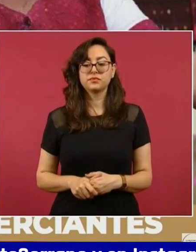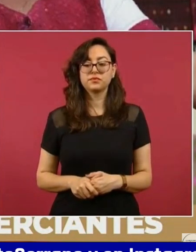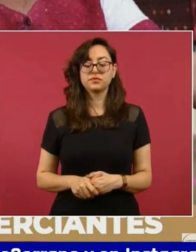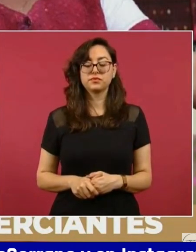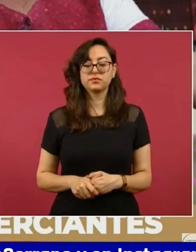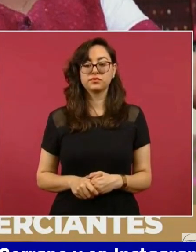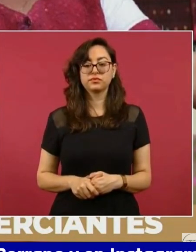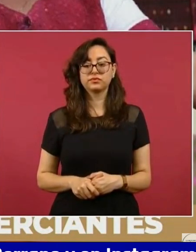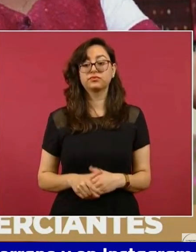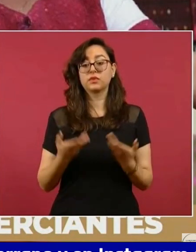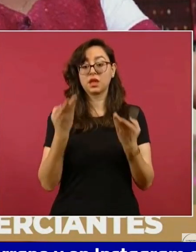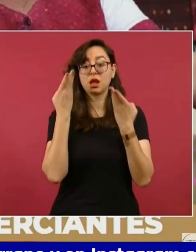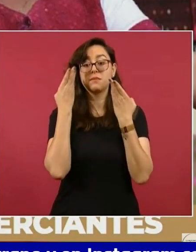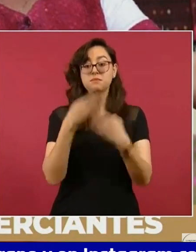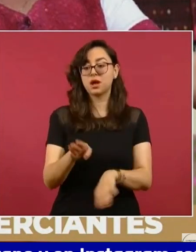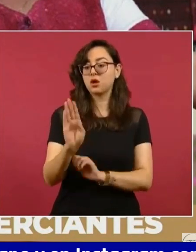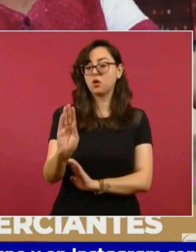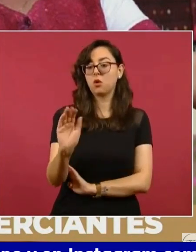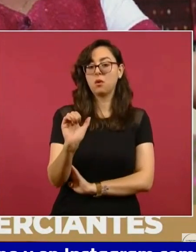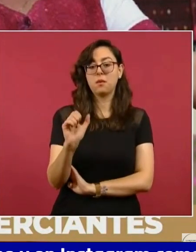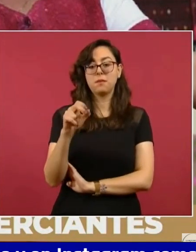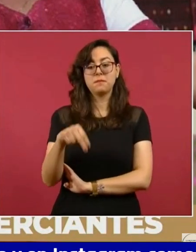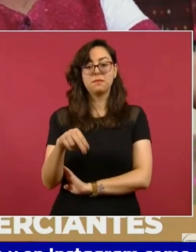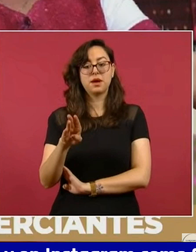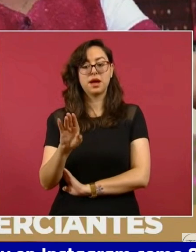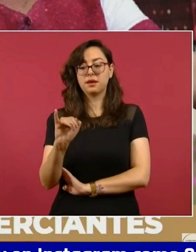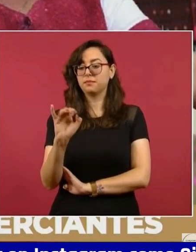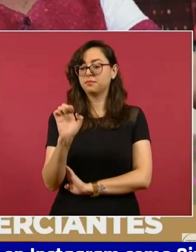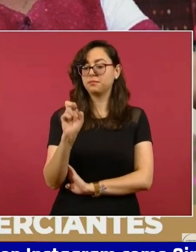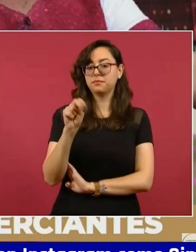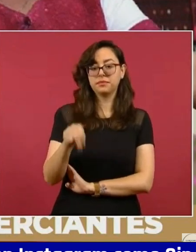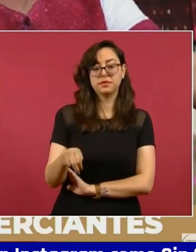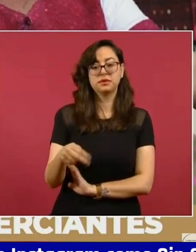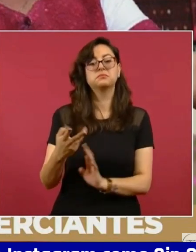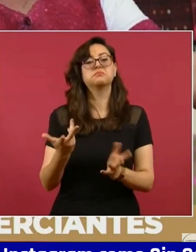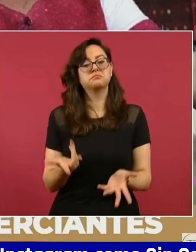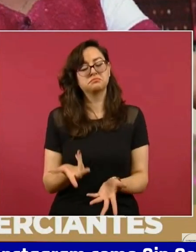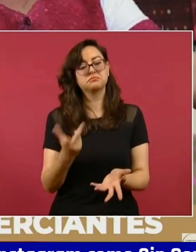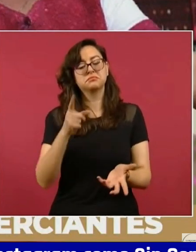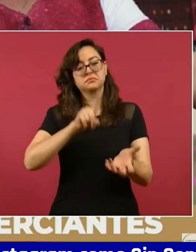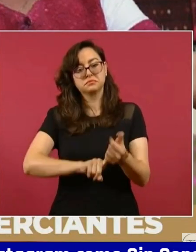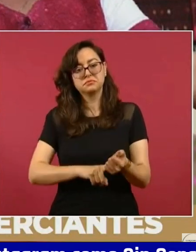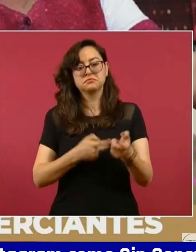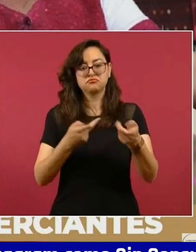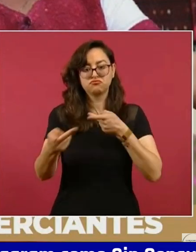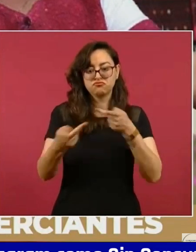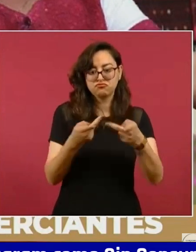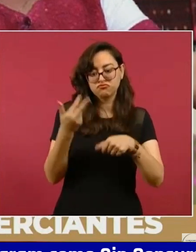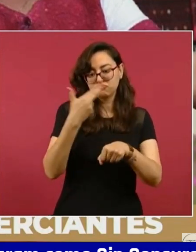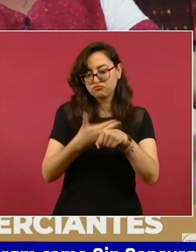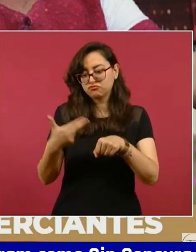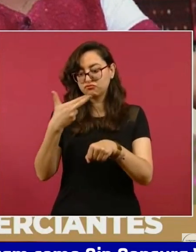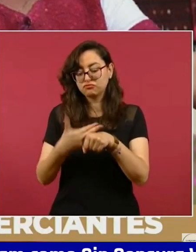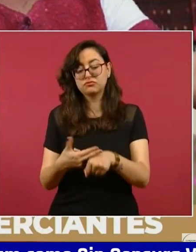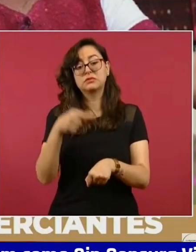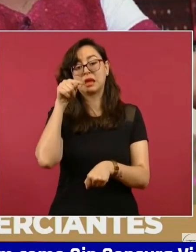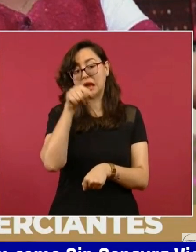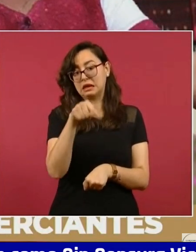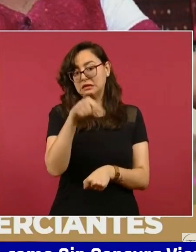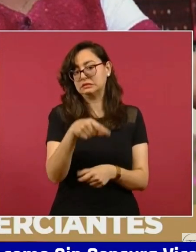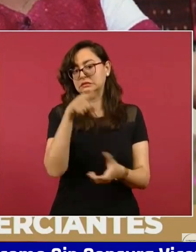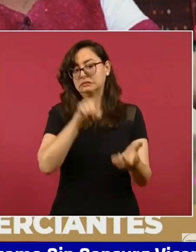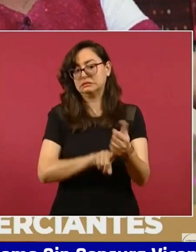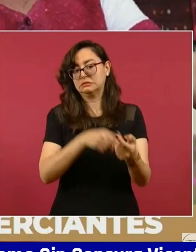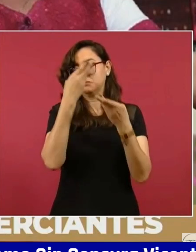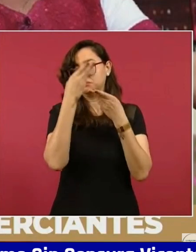caso del banco del bienestar, como ya se ha informado, es una estrategia donde se entregarán todos los programas de